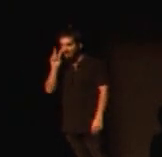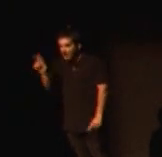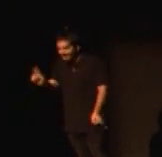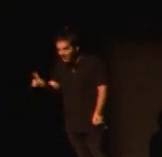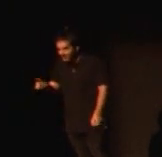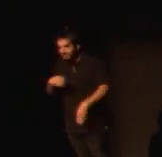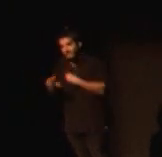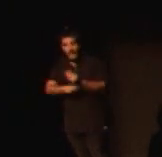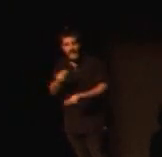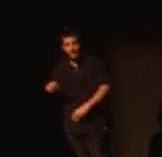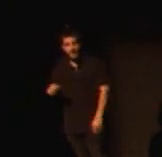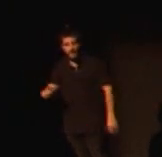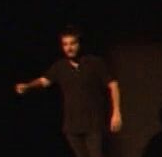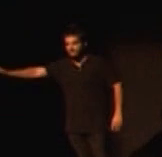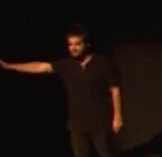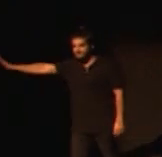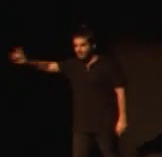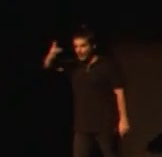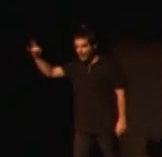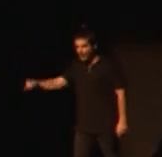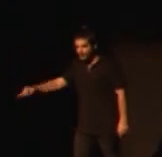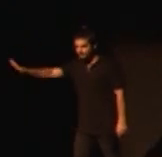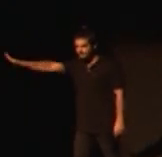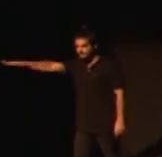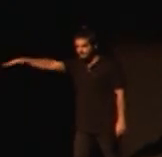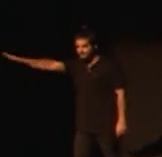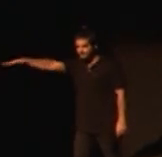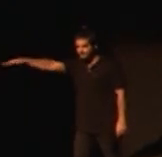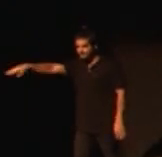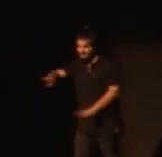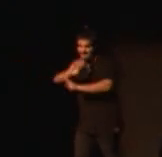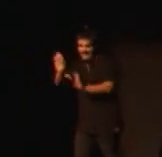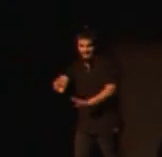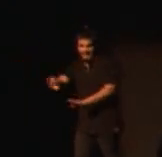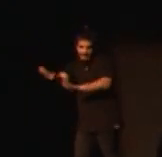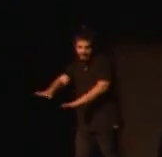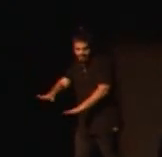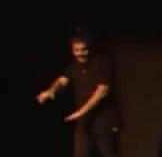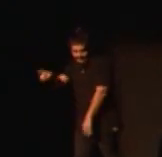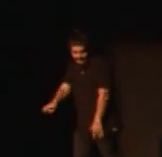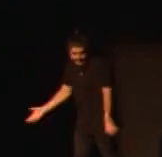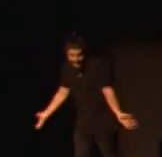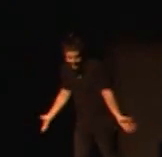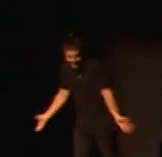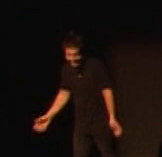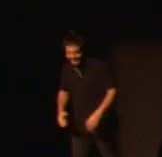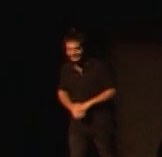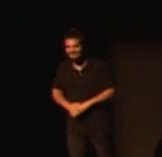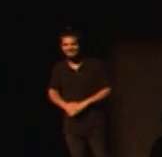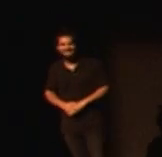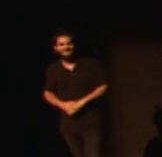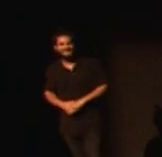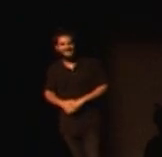de forma sexy y digo yo que alguien parara a la rubia. También os digo que alguna vuelta de más